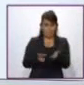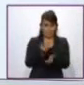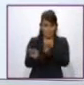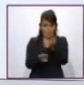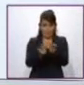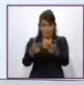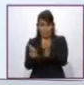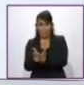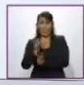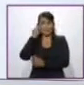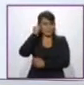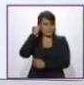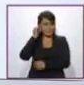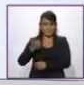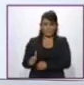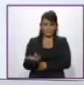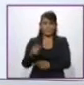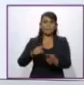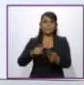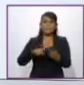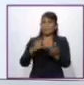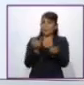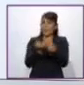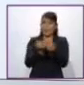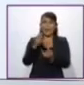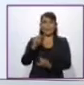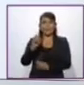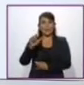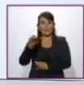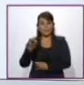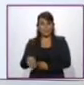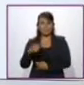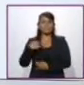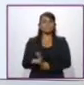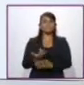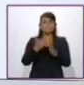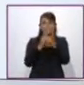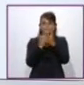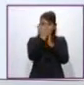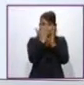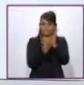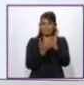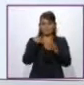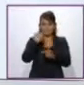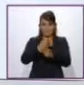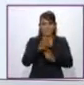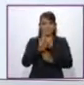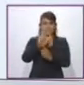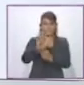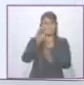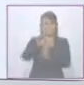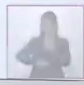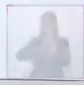indígena de los municipios de Amealco y de Tolimán. Las reglas de este segmento las presentamos en este video.